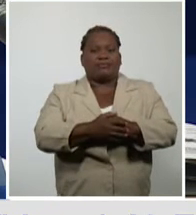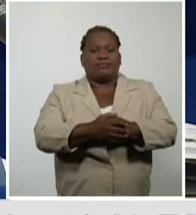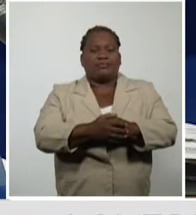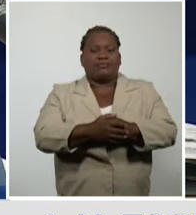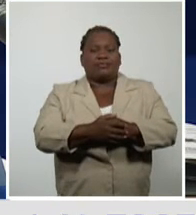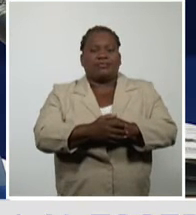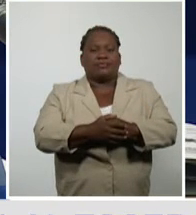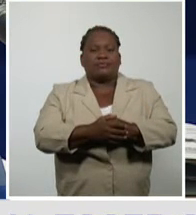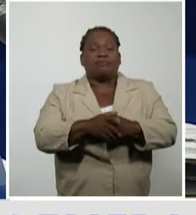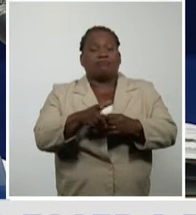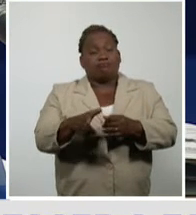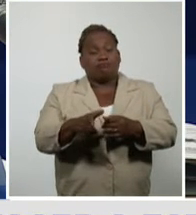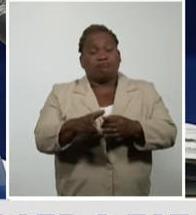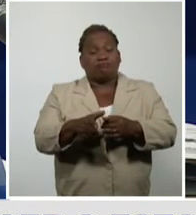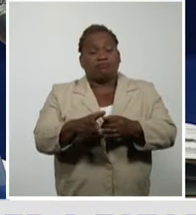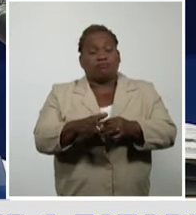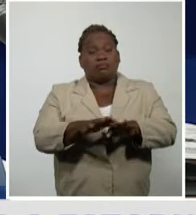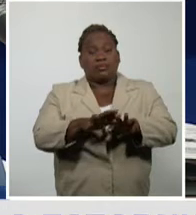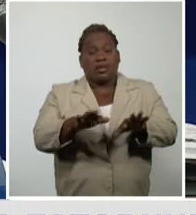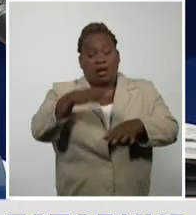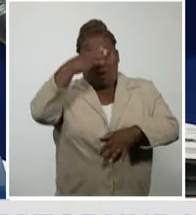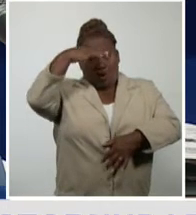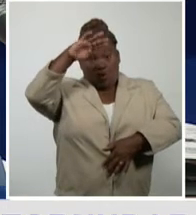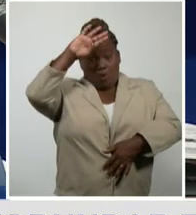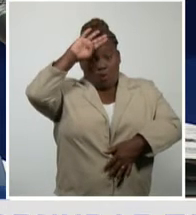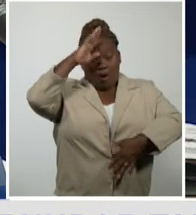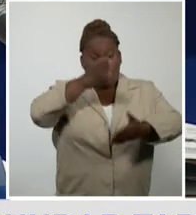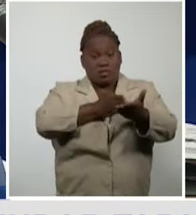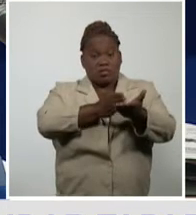esta forma, en Cuba se mantiene